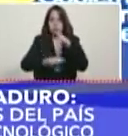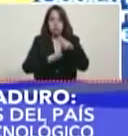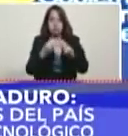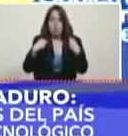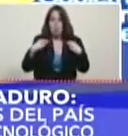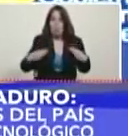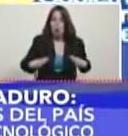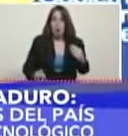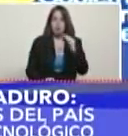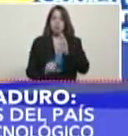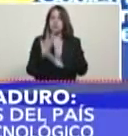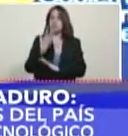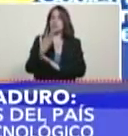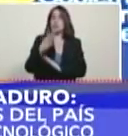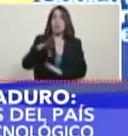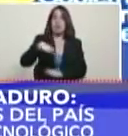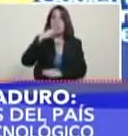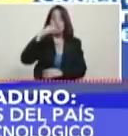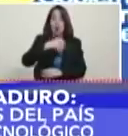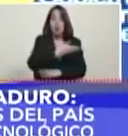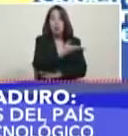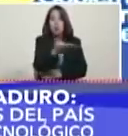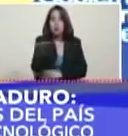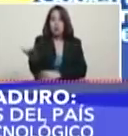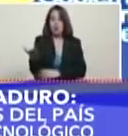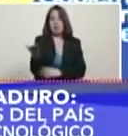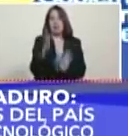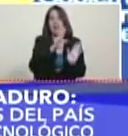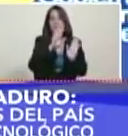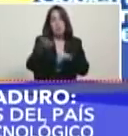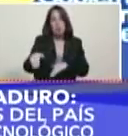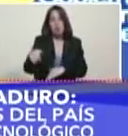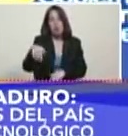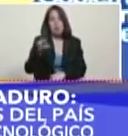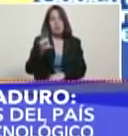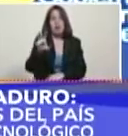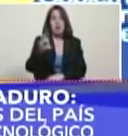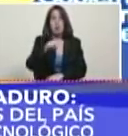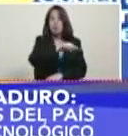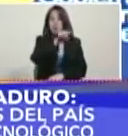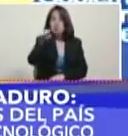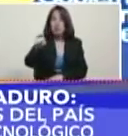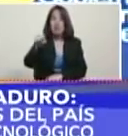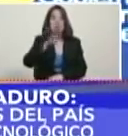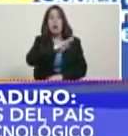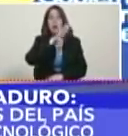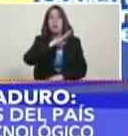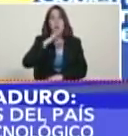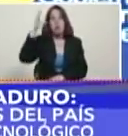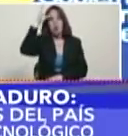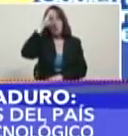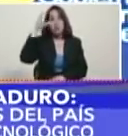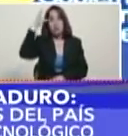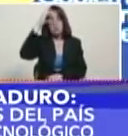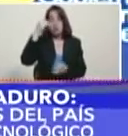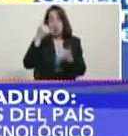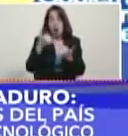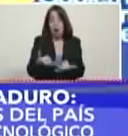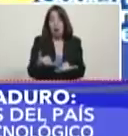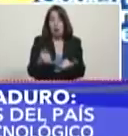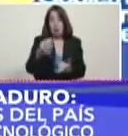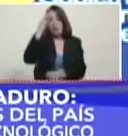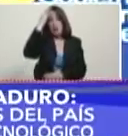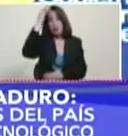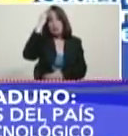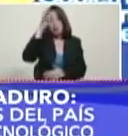de nuestro país. Ustedes son la reserva moral y espiritual del país. Tienen el conocimiento, y yo les digo, a partir de la instalación de este